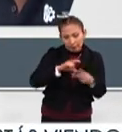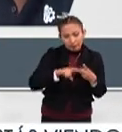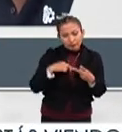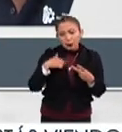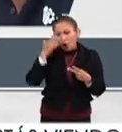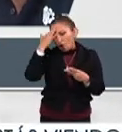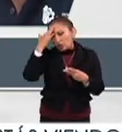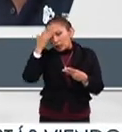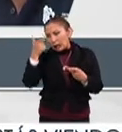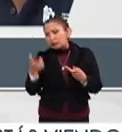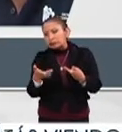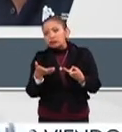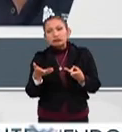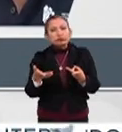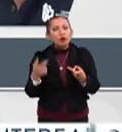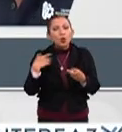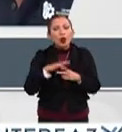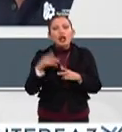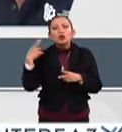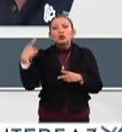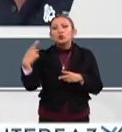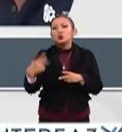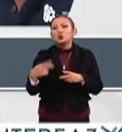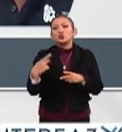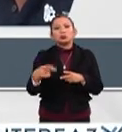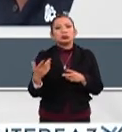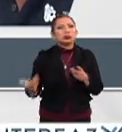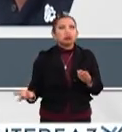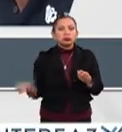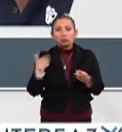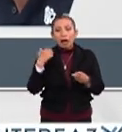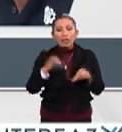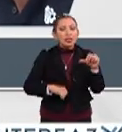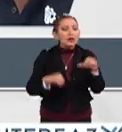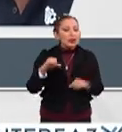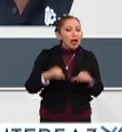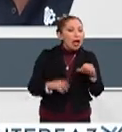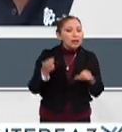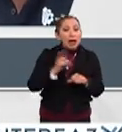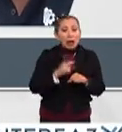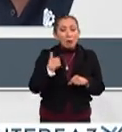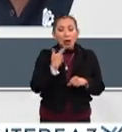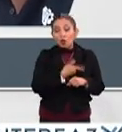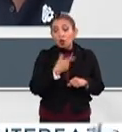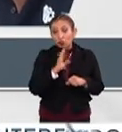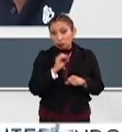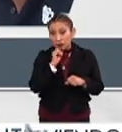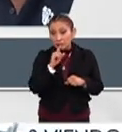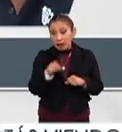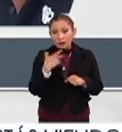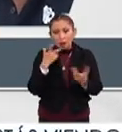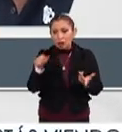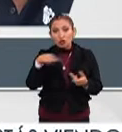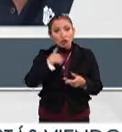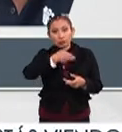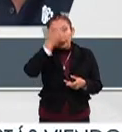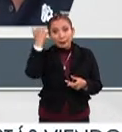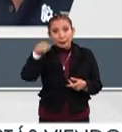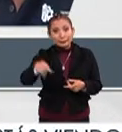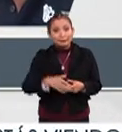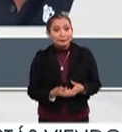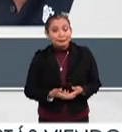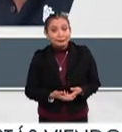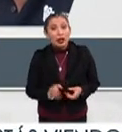preferencias, puedo conocer cuáles son, por ejemplo, sus actividades que más les gustan, incluso sin que el usuario lo